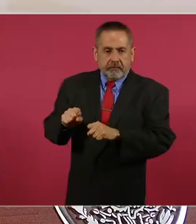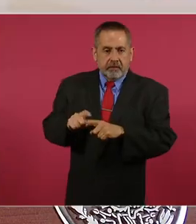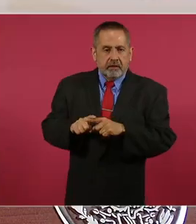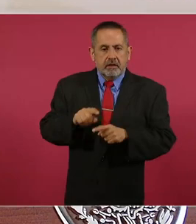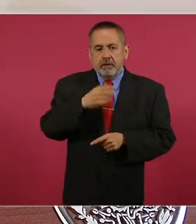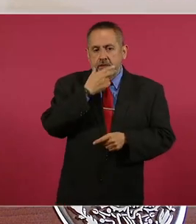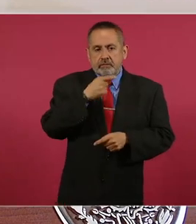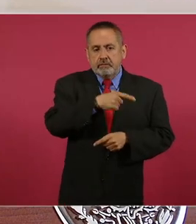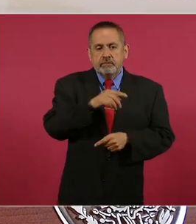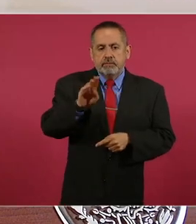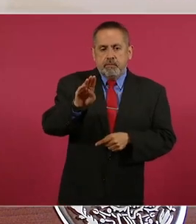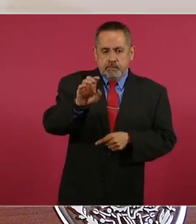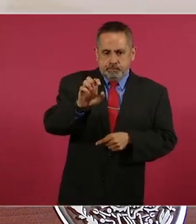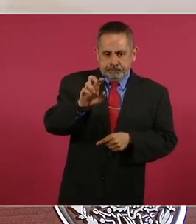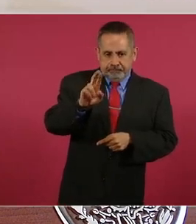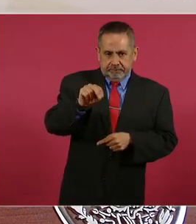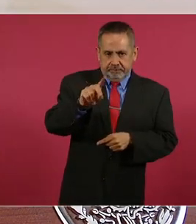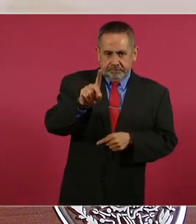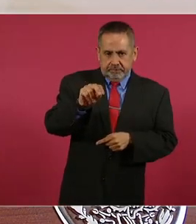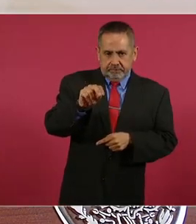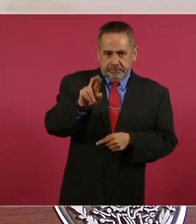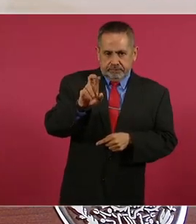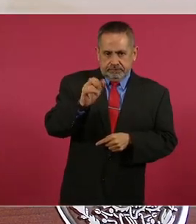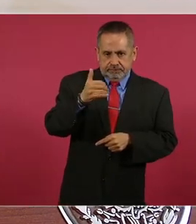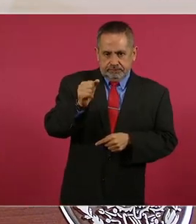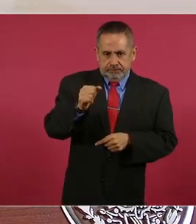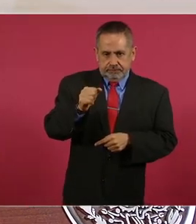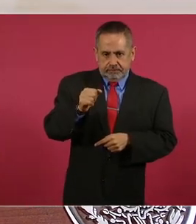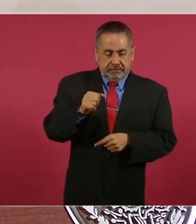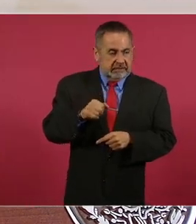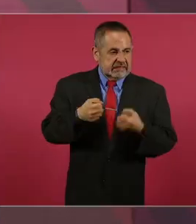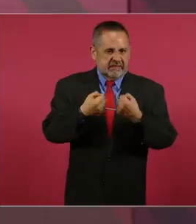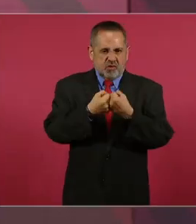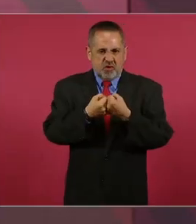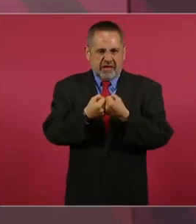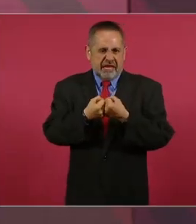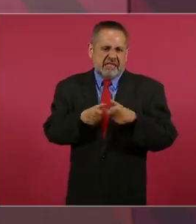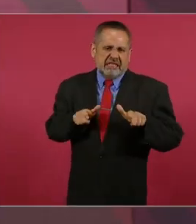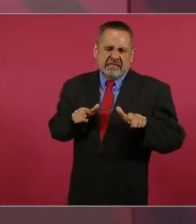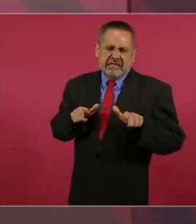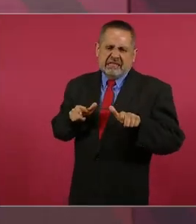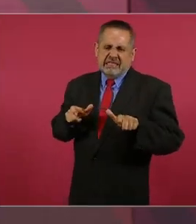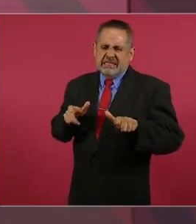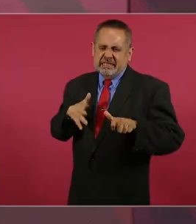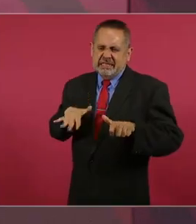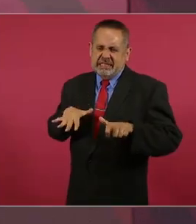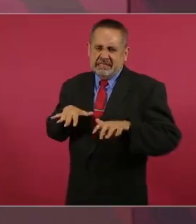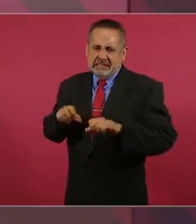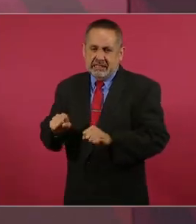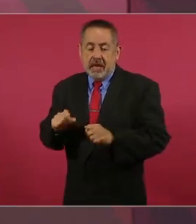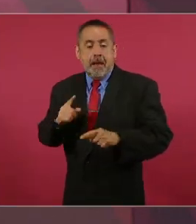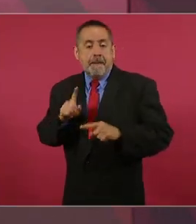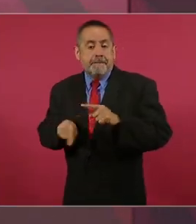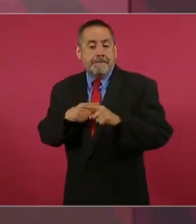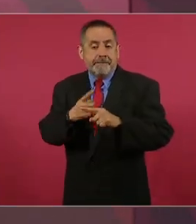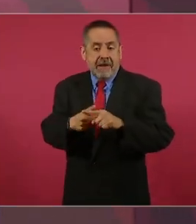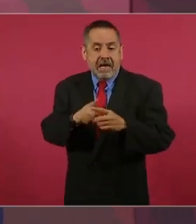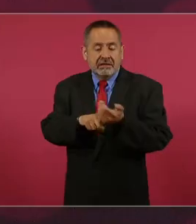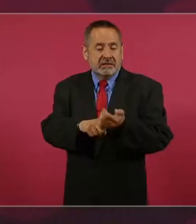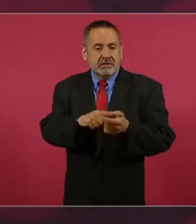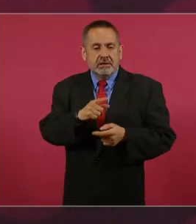Bernardo Reyes. Entonces, blindaron la frontera, más los Rangers de